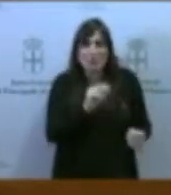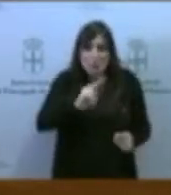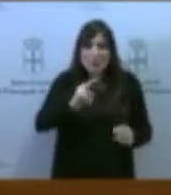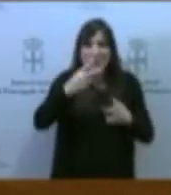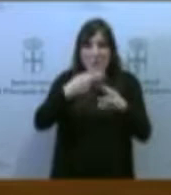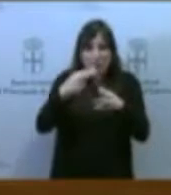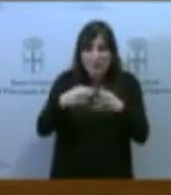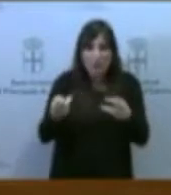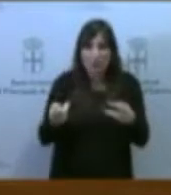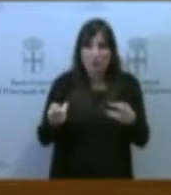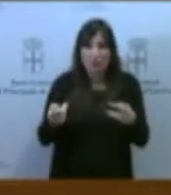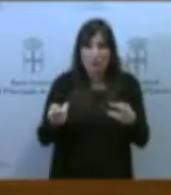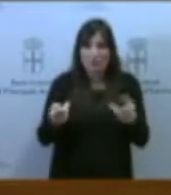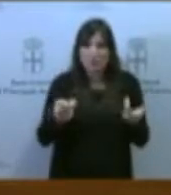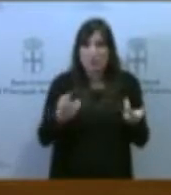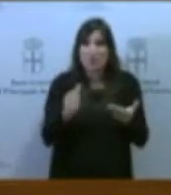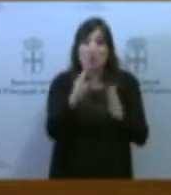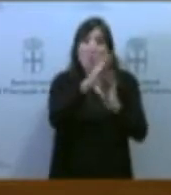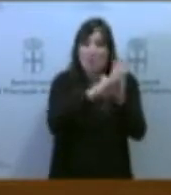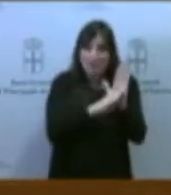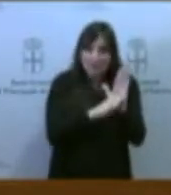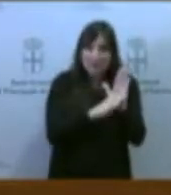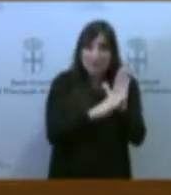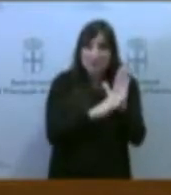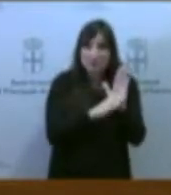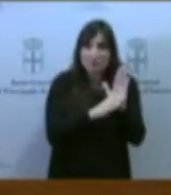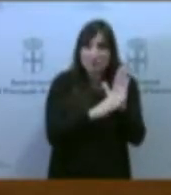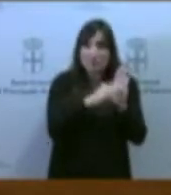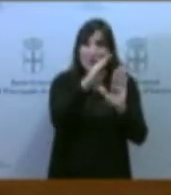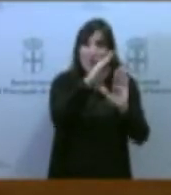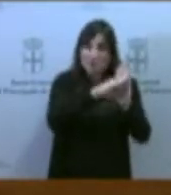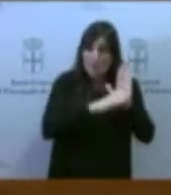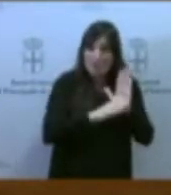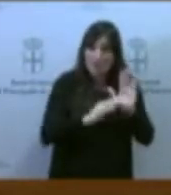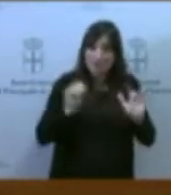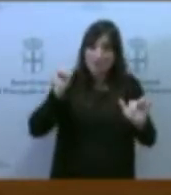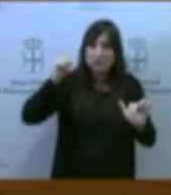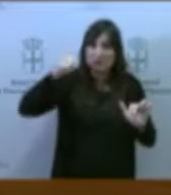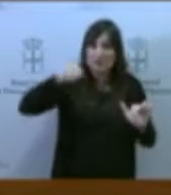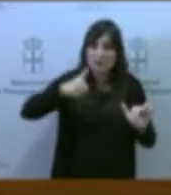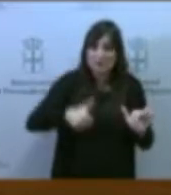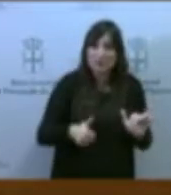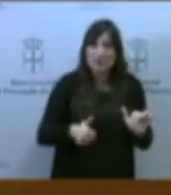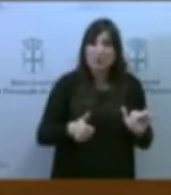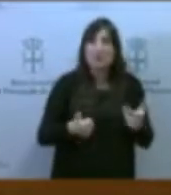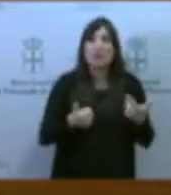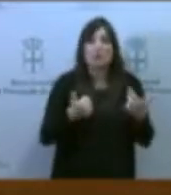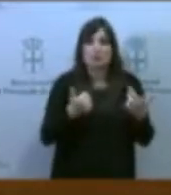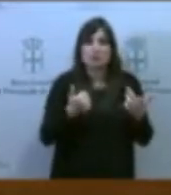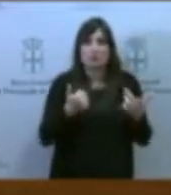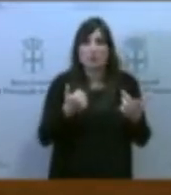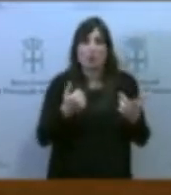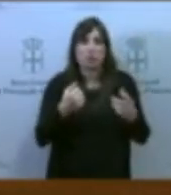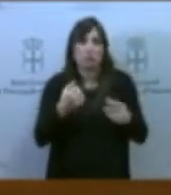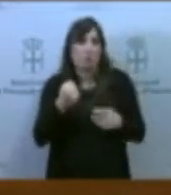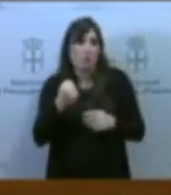medidas continúes en el tiempo, con todos los resortes del Poder Ejecutivo en sus manos,